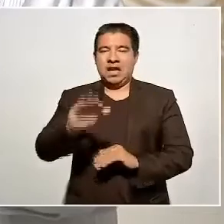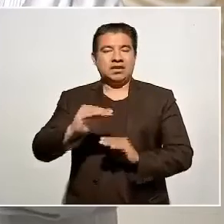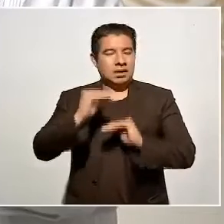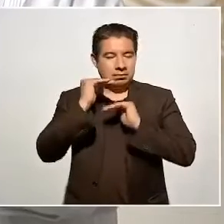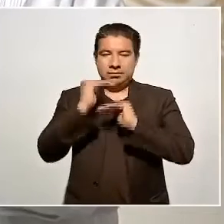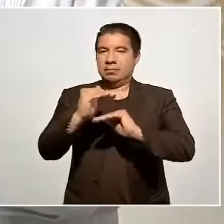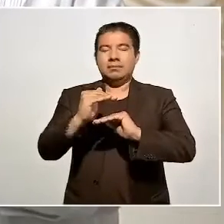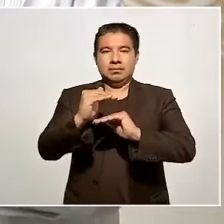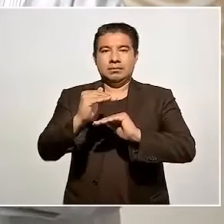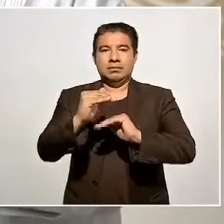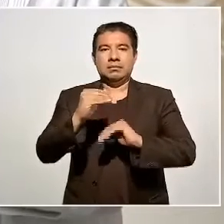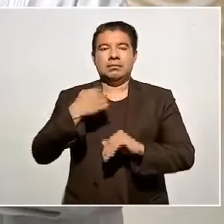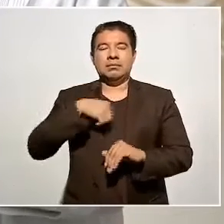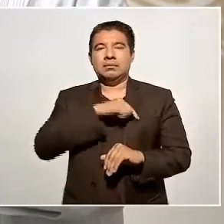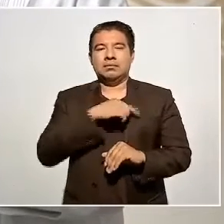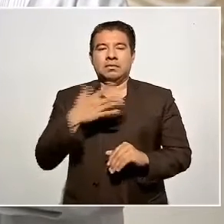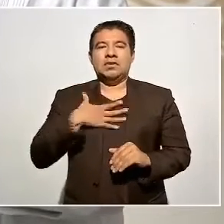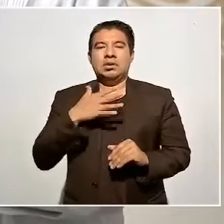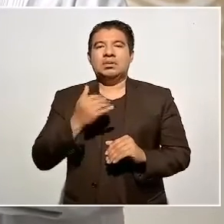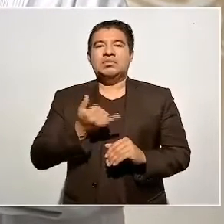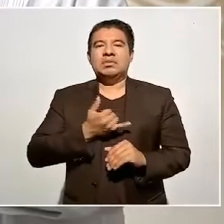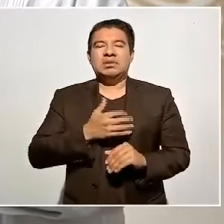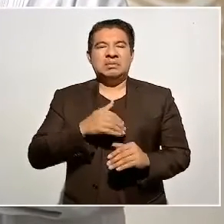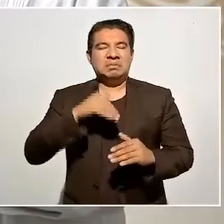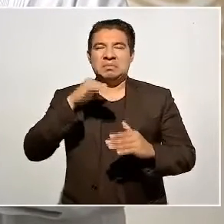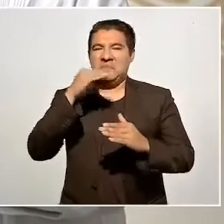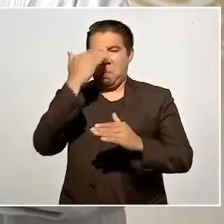Sería un rotundo fracaso,